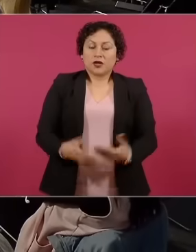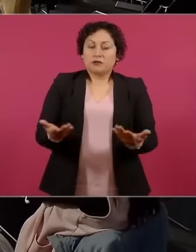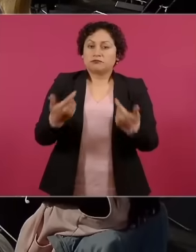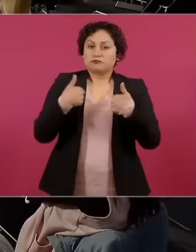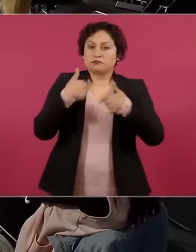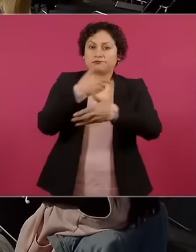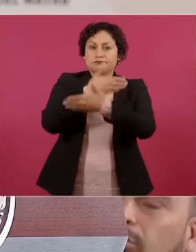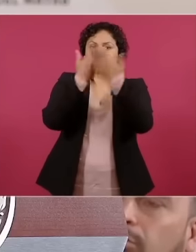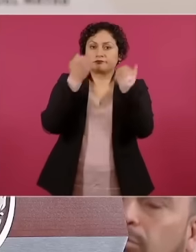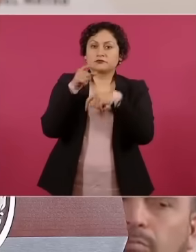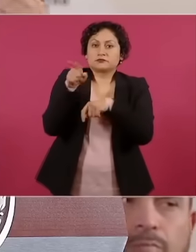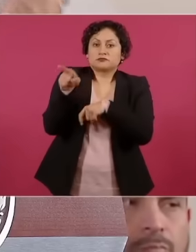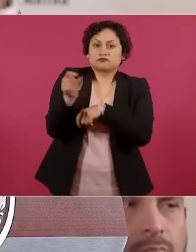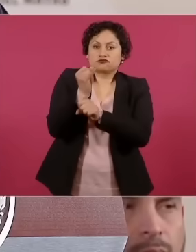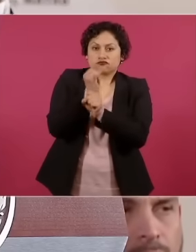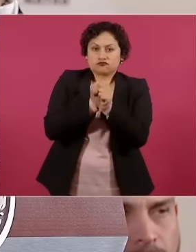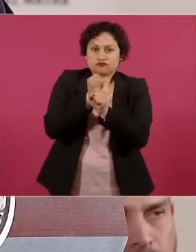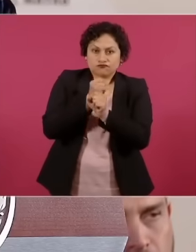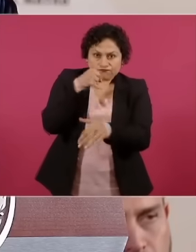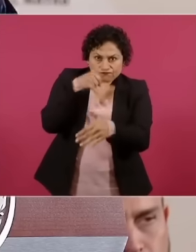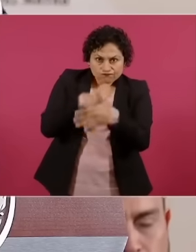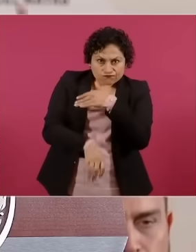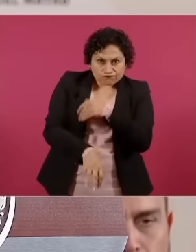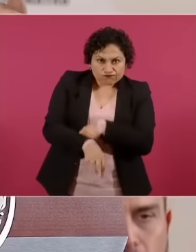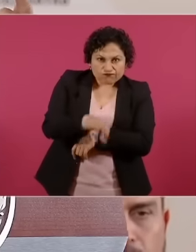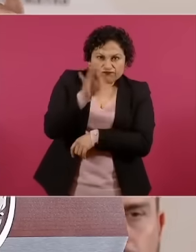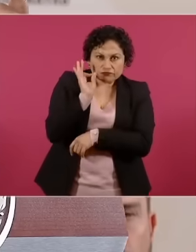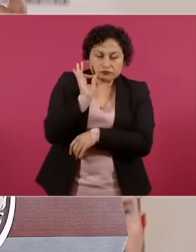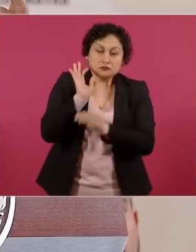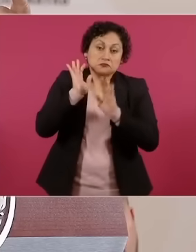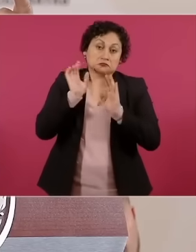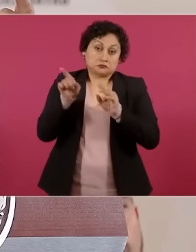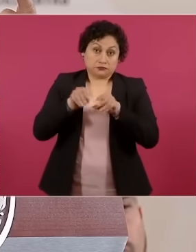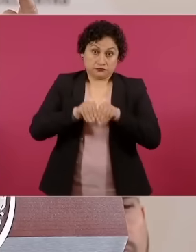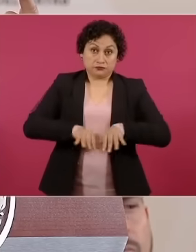cuando el secretario de Seguridad Pública